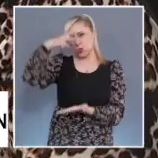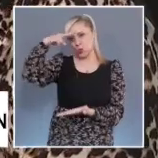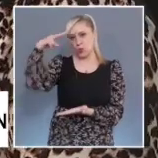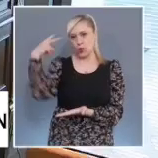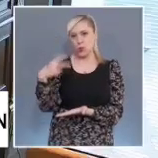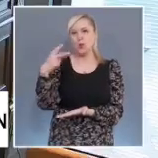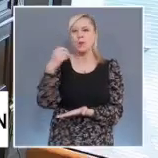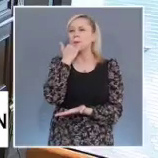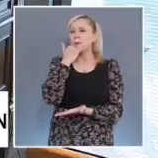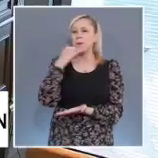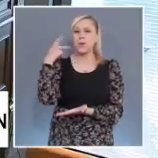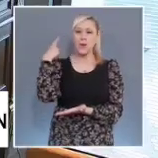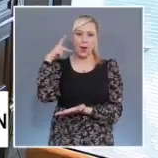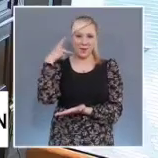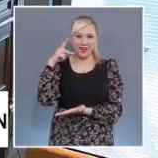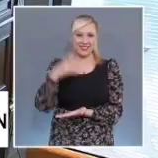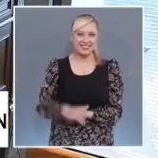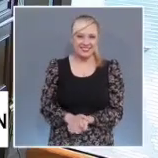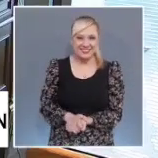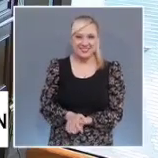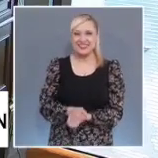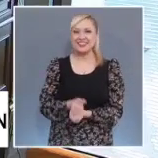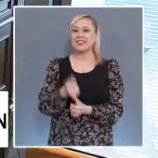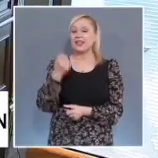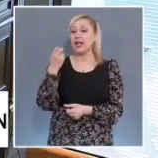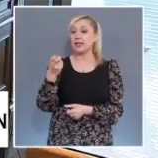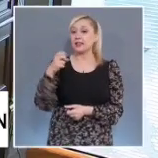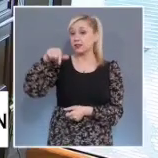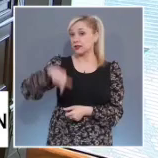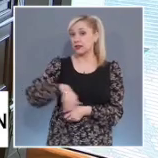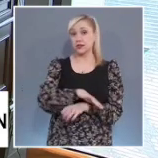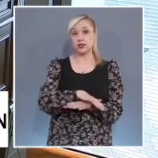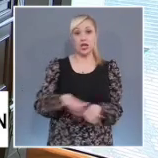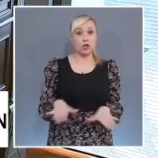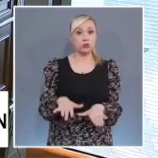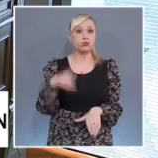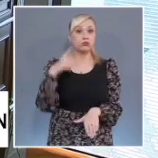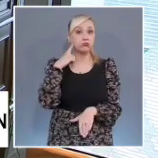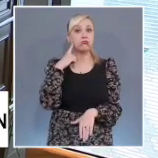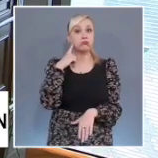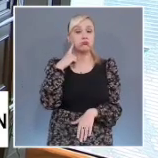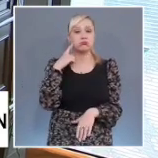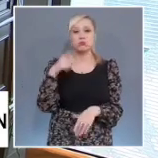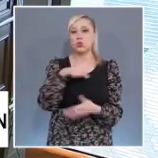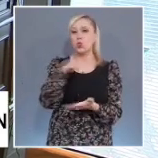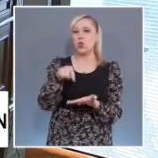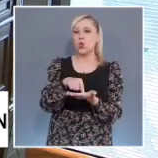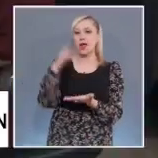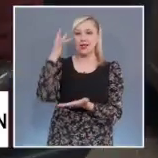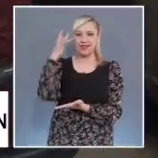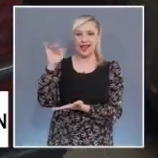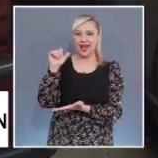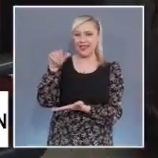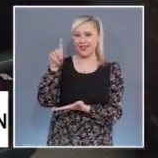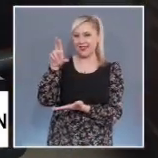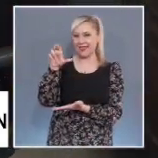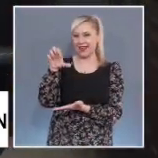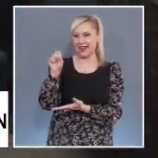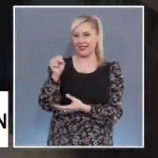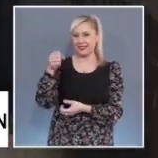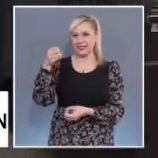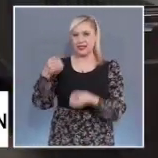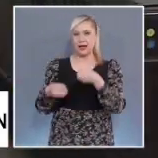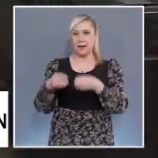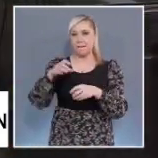concluye funciones el Juzgado de Distrito de Procesos Penales Federales con residencia en San Andrés Cholula, Puebla. El titular de